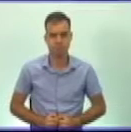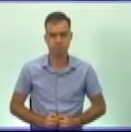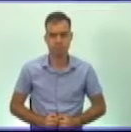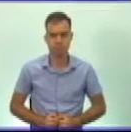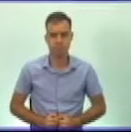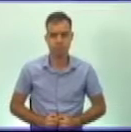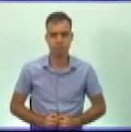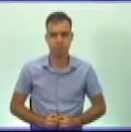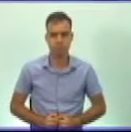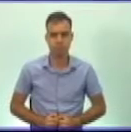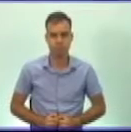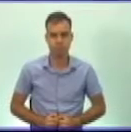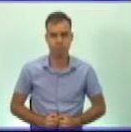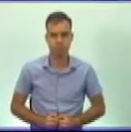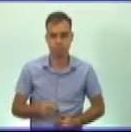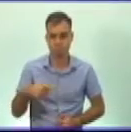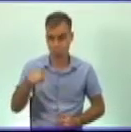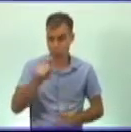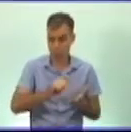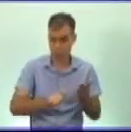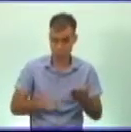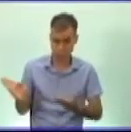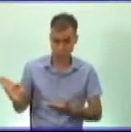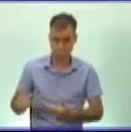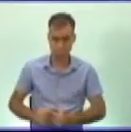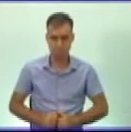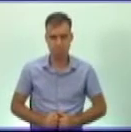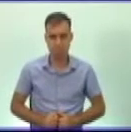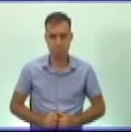total del cilindro. Le doy un breve tiempo para que puedan copiar.